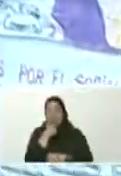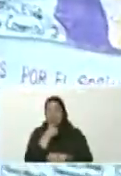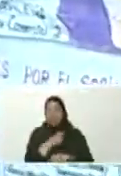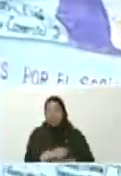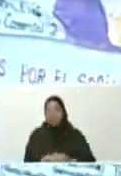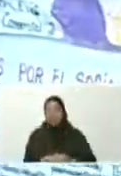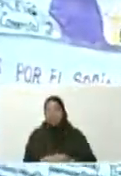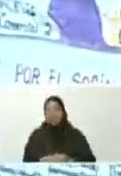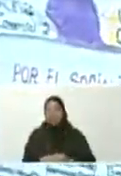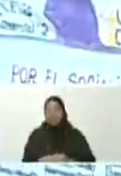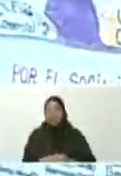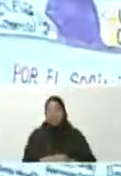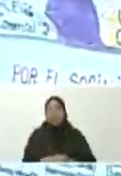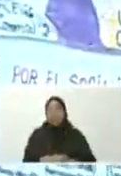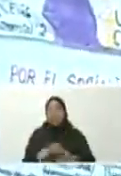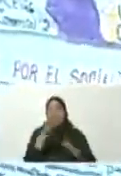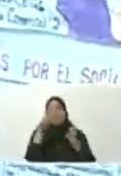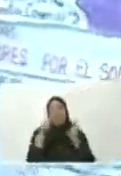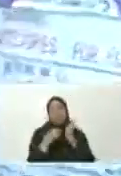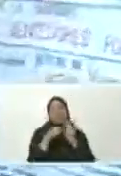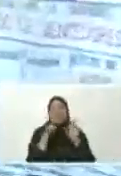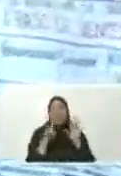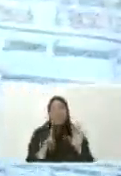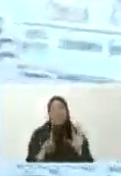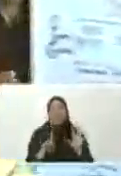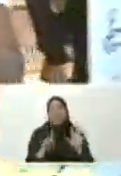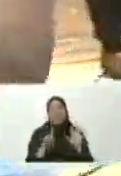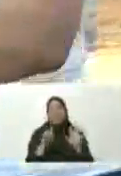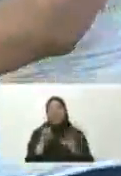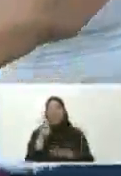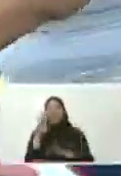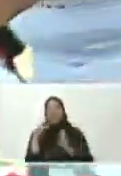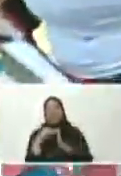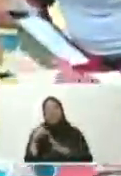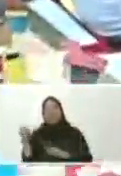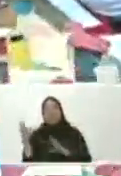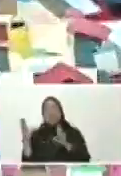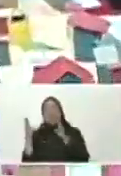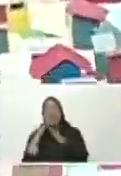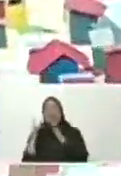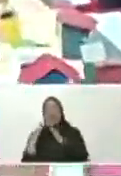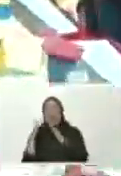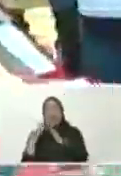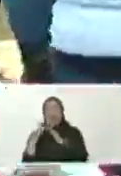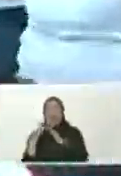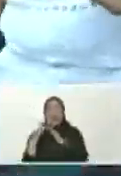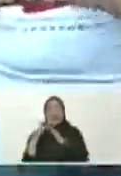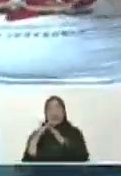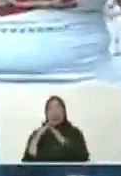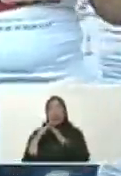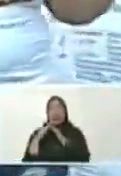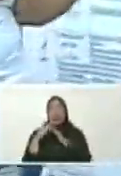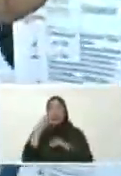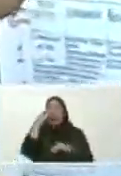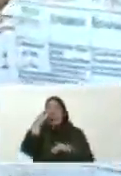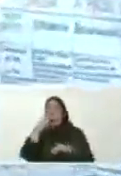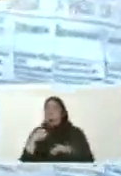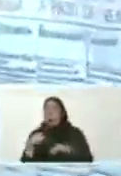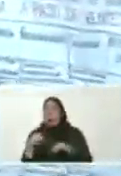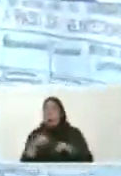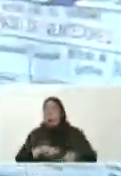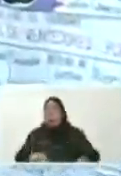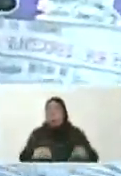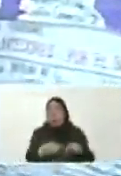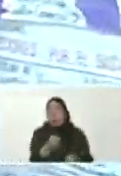Tenemos 6.400 viviendas, una casa de alimentación que beneficia a 140 personas de pobreza extrema a nivel